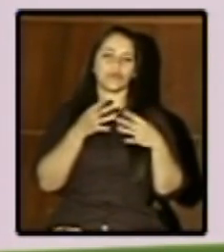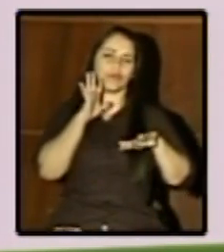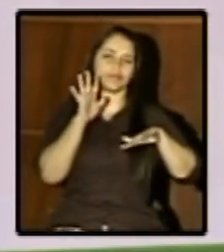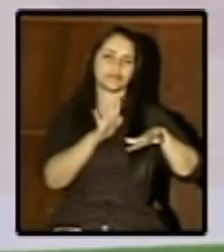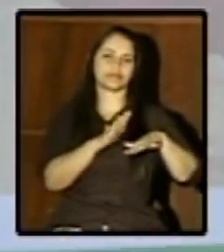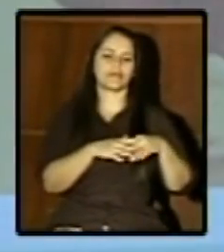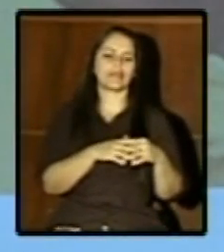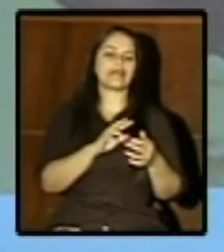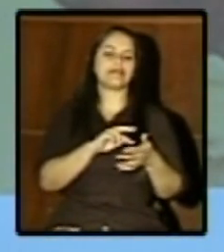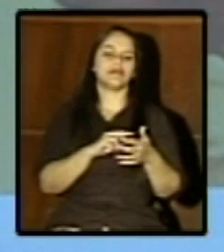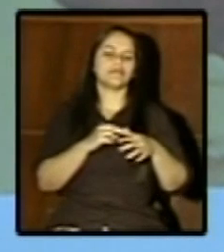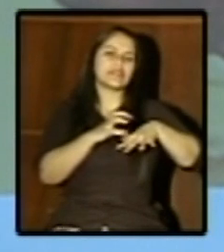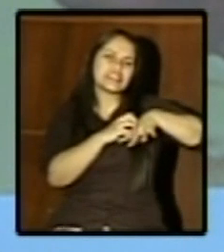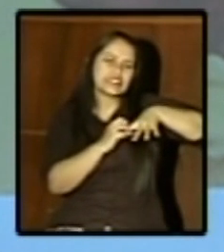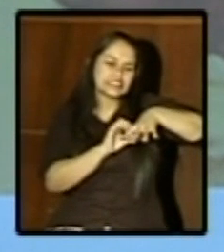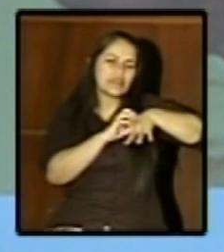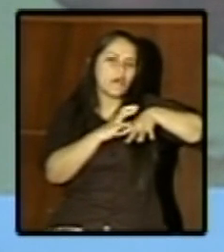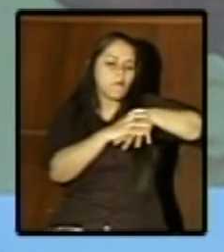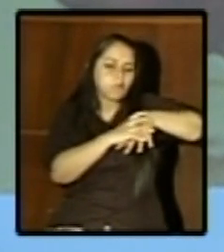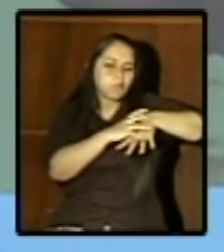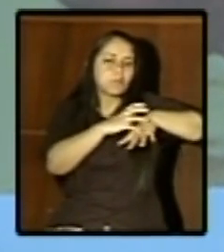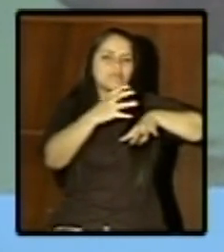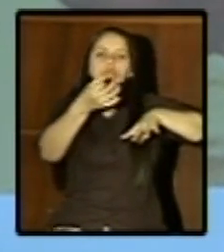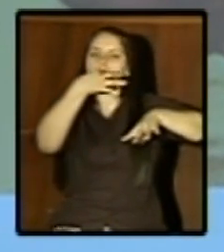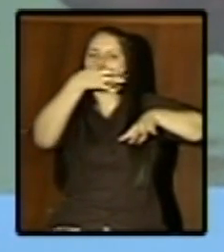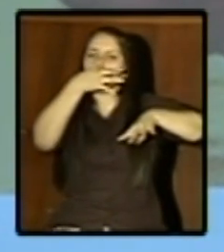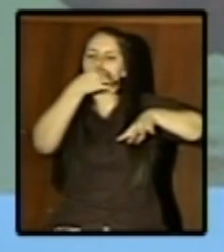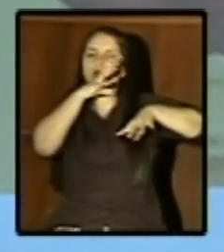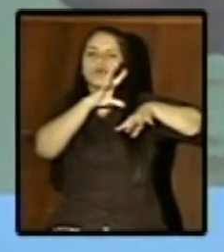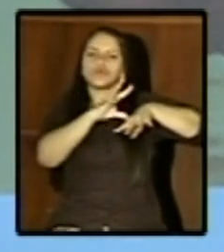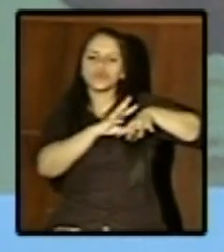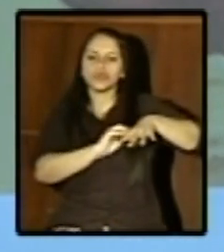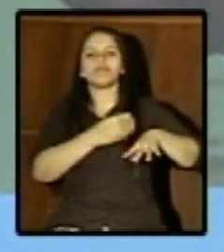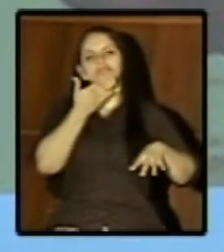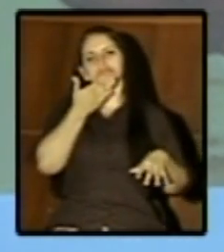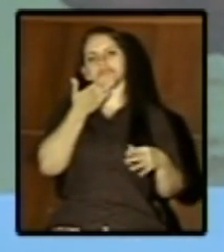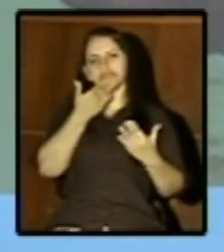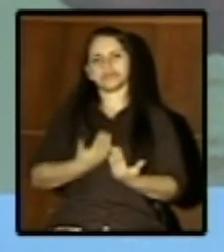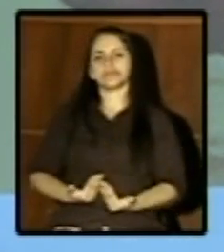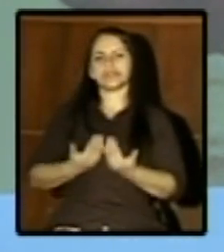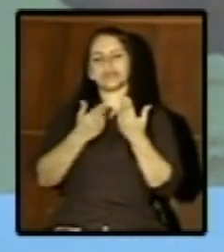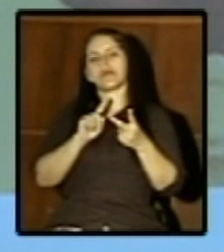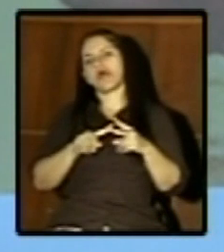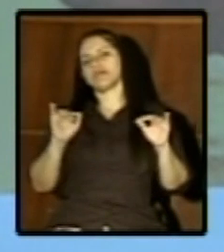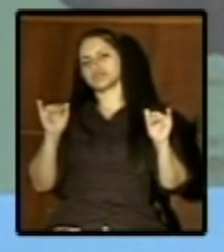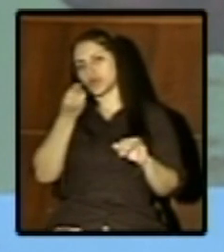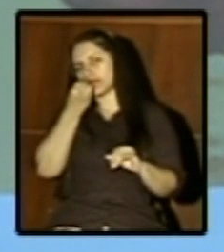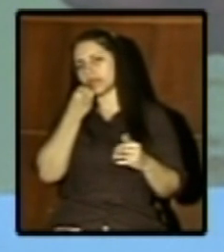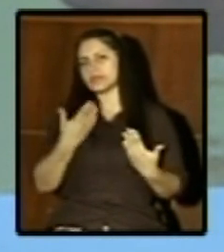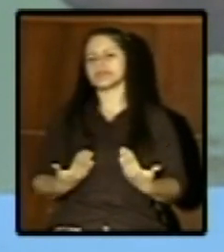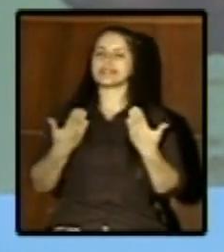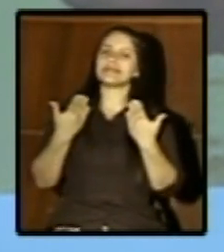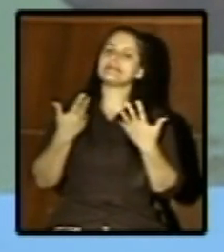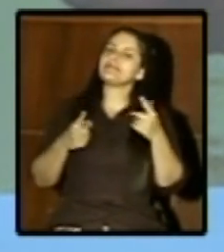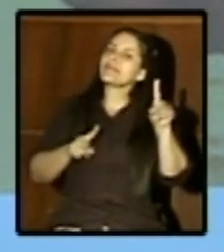esos, perdón, de precipitación de esos cristales con un dolor de esa característica. Digamos que lo bueno es que el paciente tiene un ciclo de antiinflamatorios y